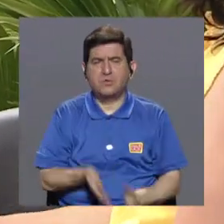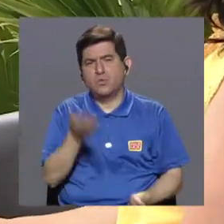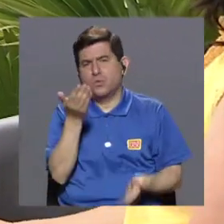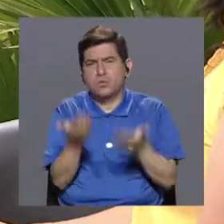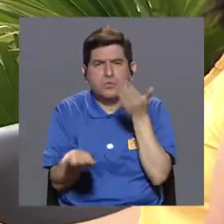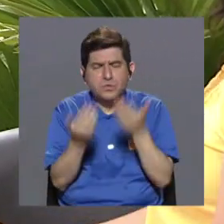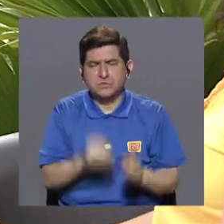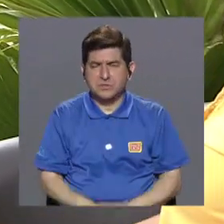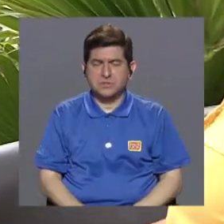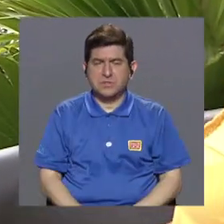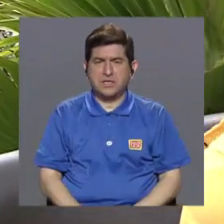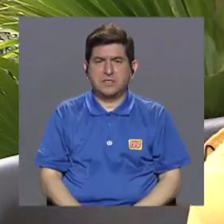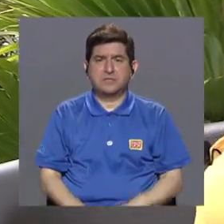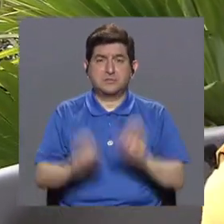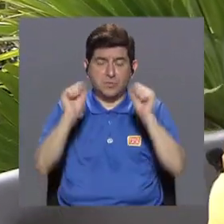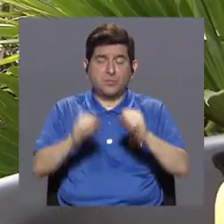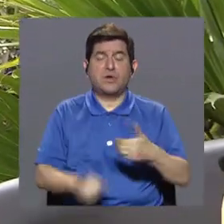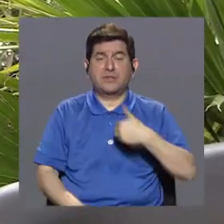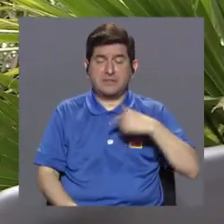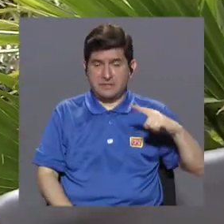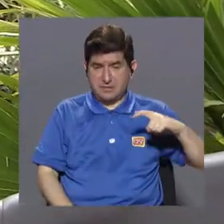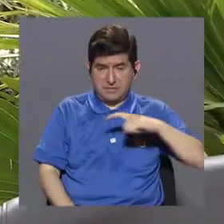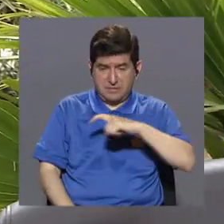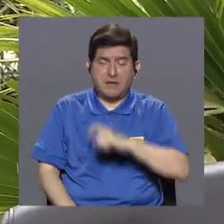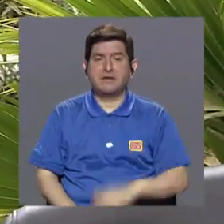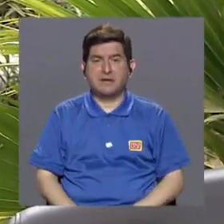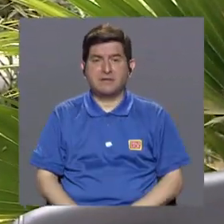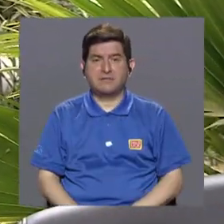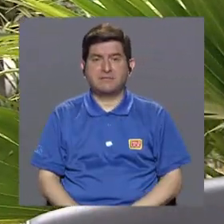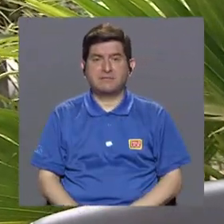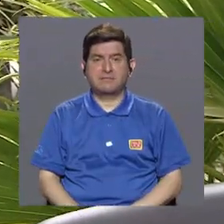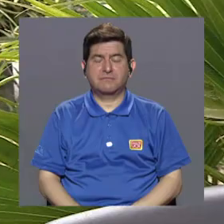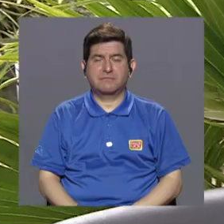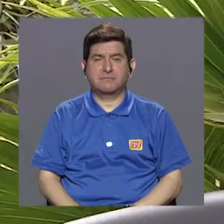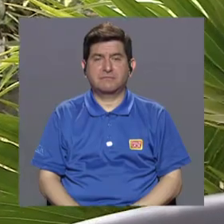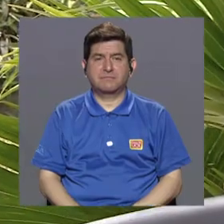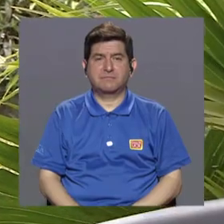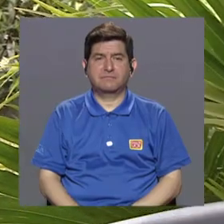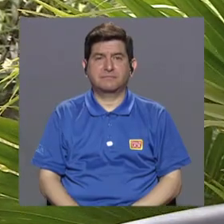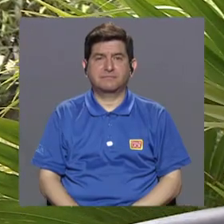pueden contraer el parásito, ¿verdad?, o adquirirlo. Ajá. Más bien,